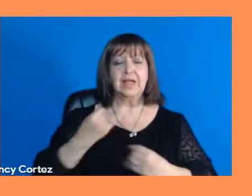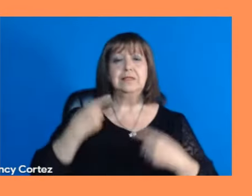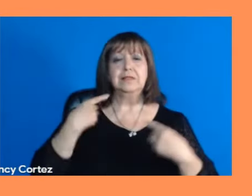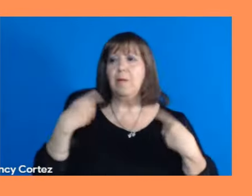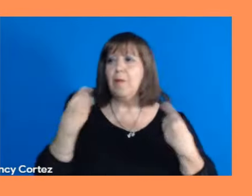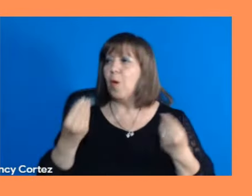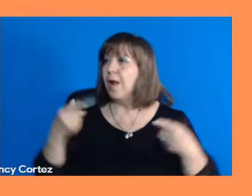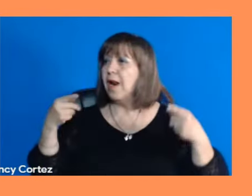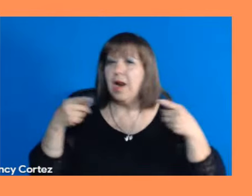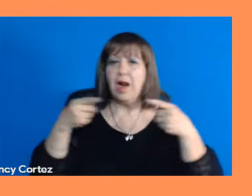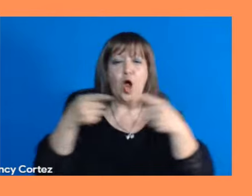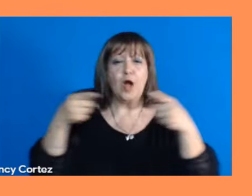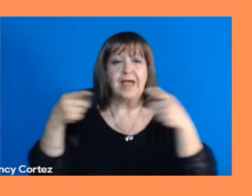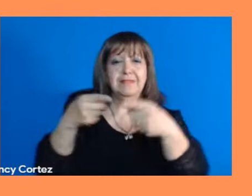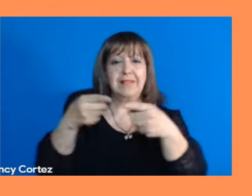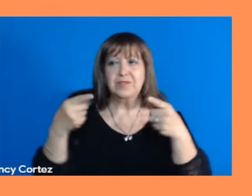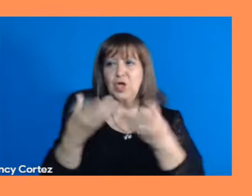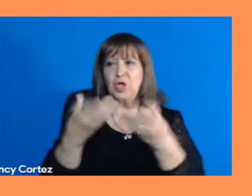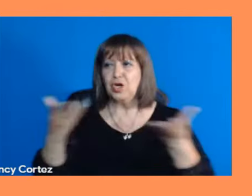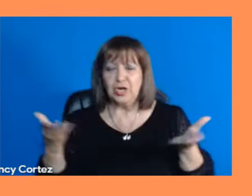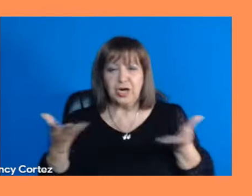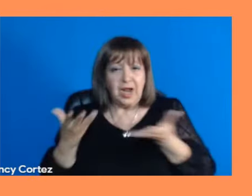recogerlo.